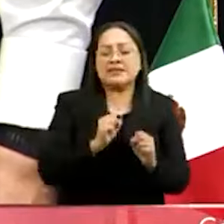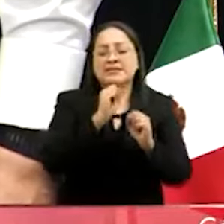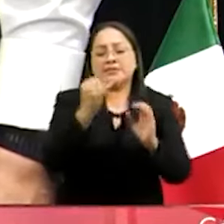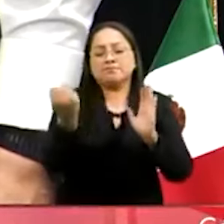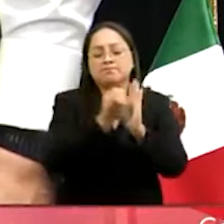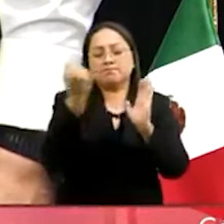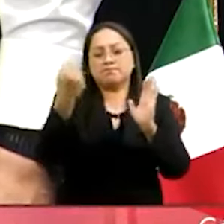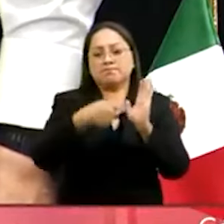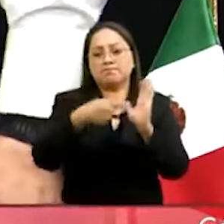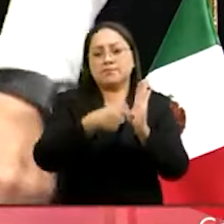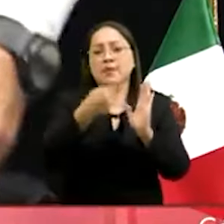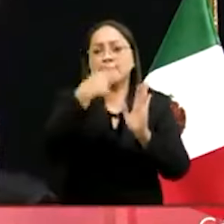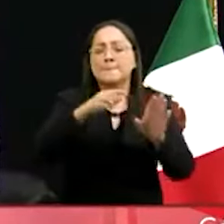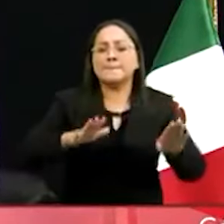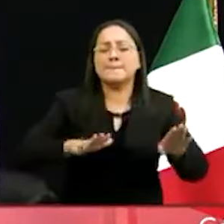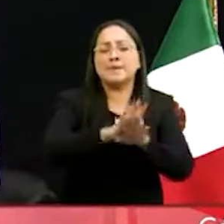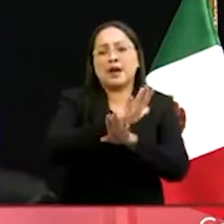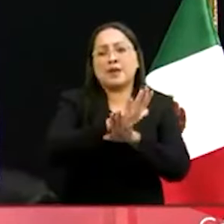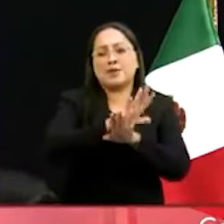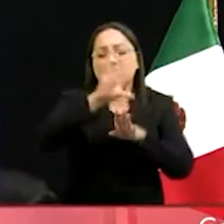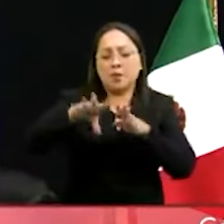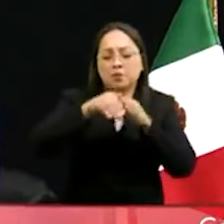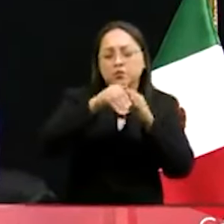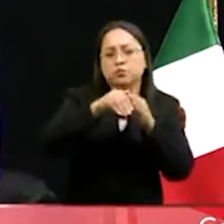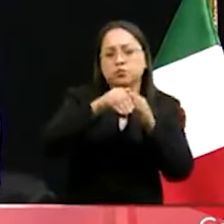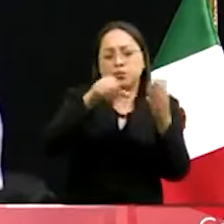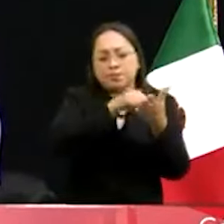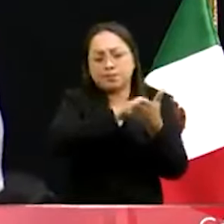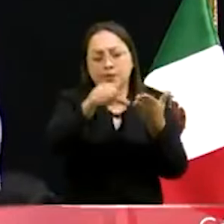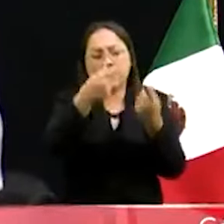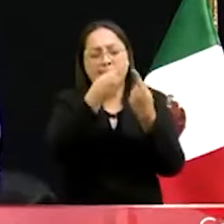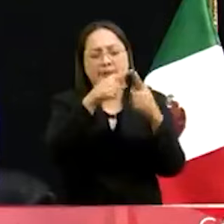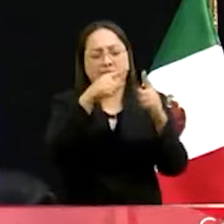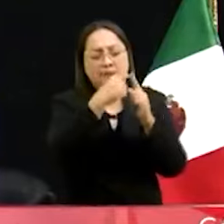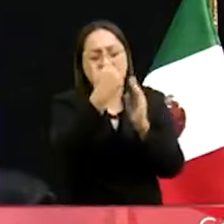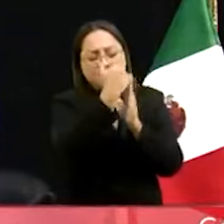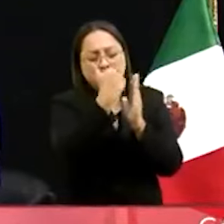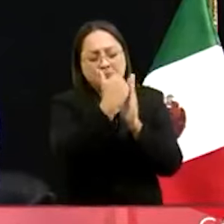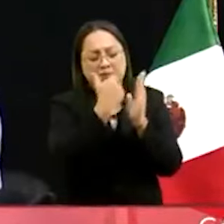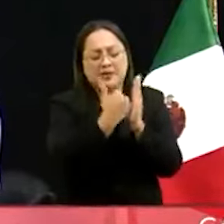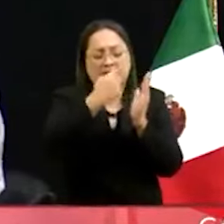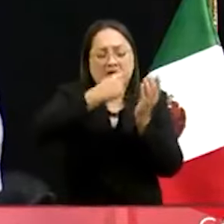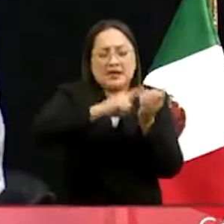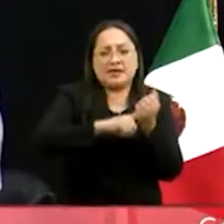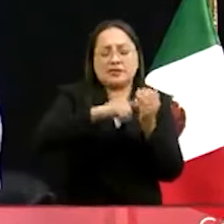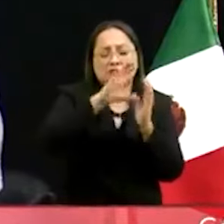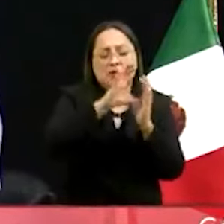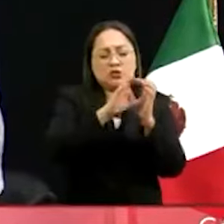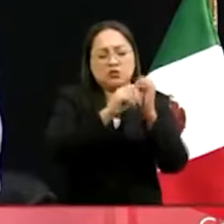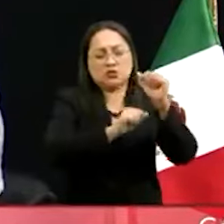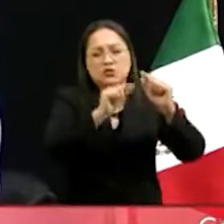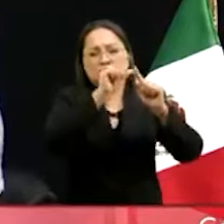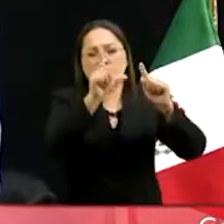el decreto por el que se reforman, adicionan y derogan diversas disposiciones